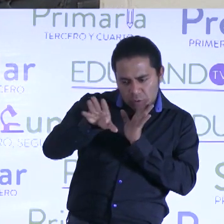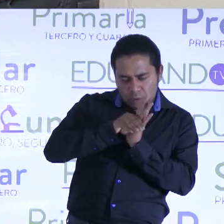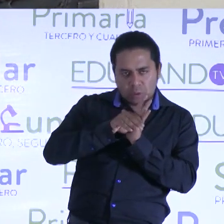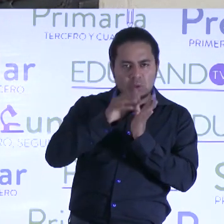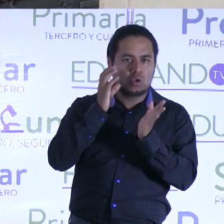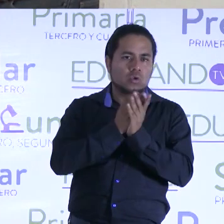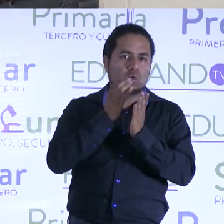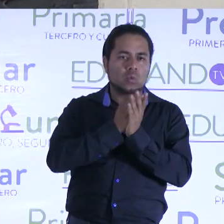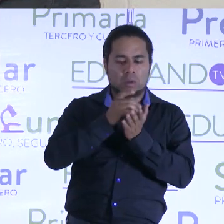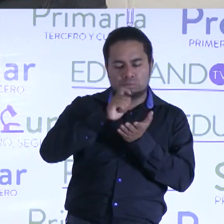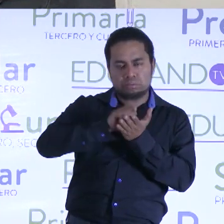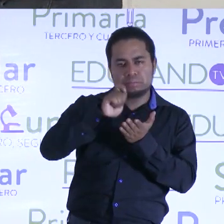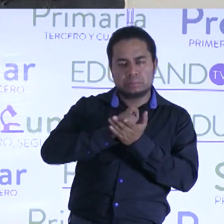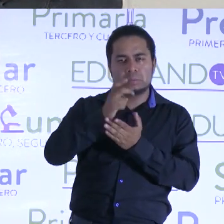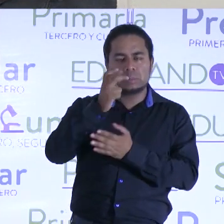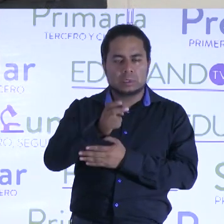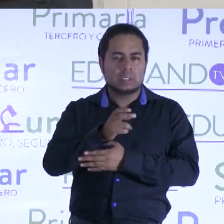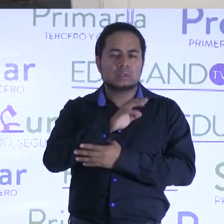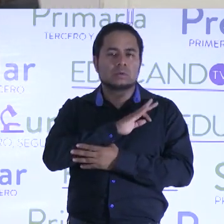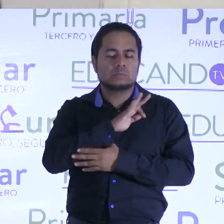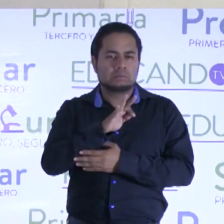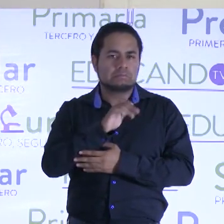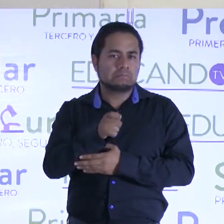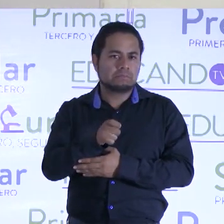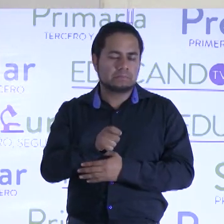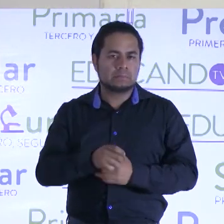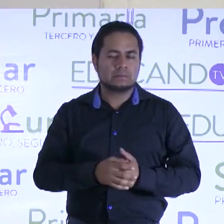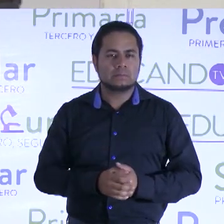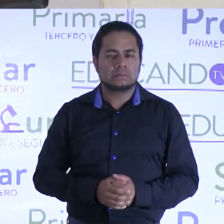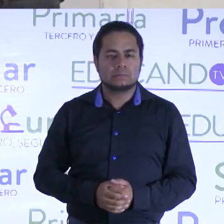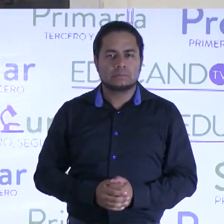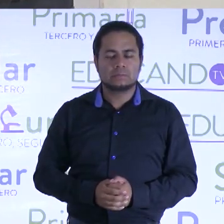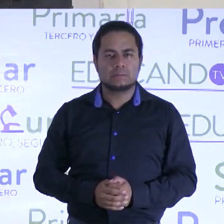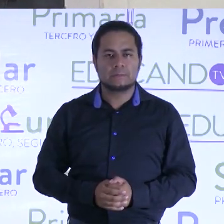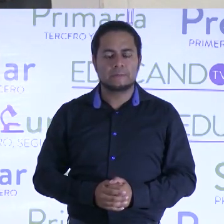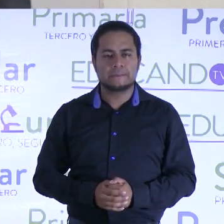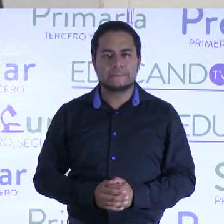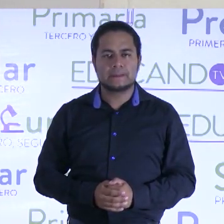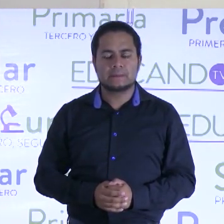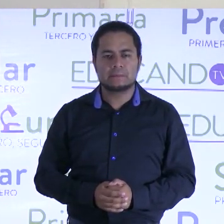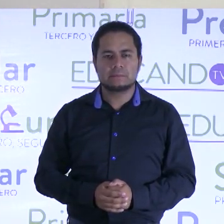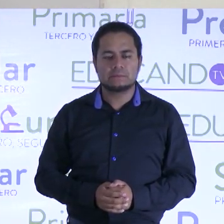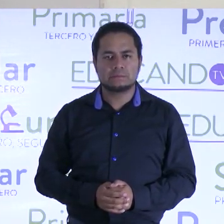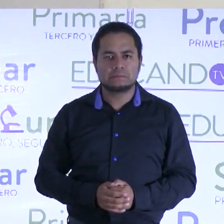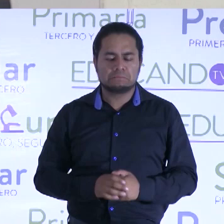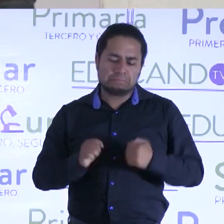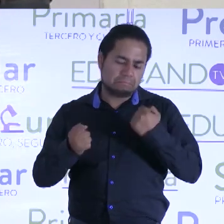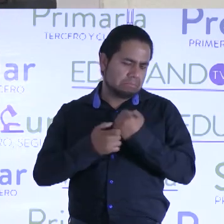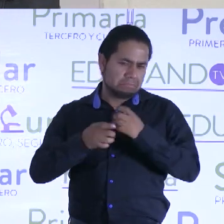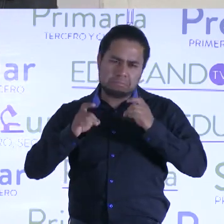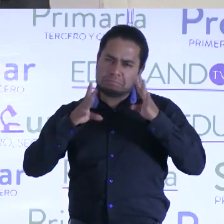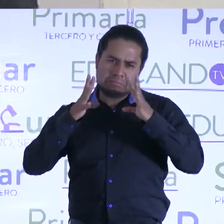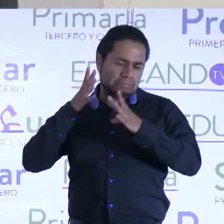lo hayas copiado en tu libreta, porque esto te va a permitir